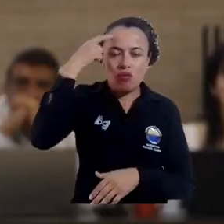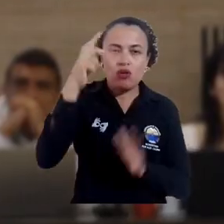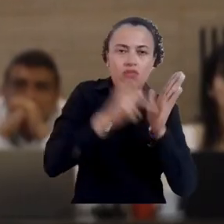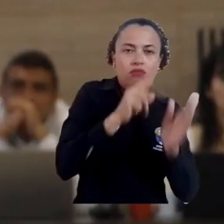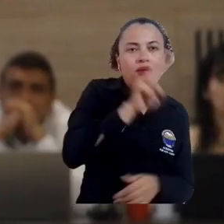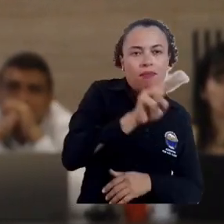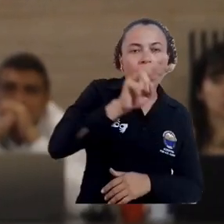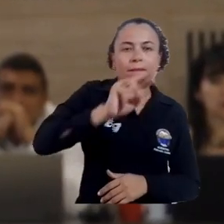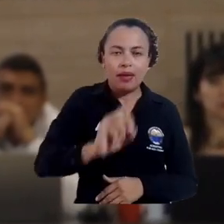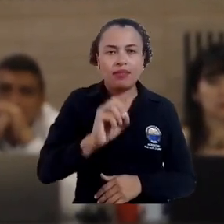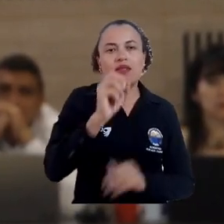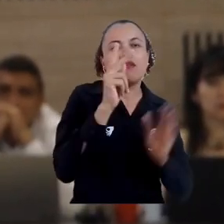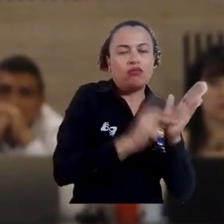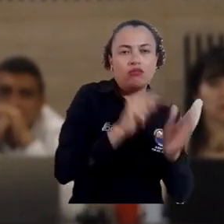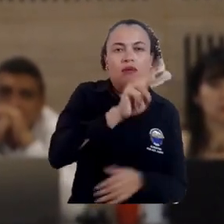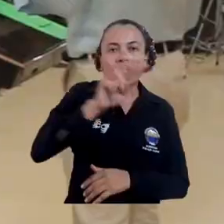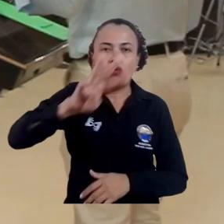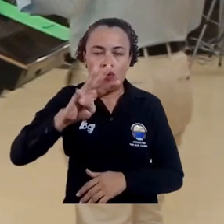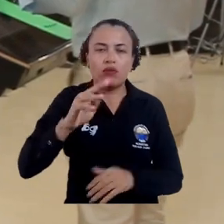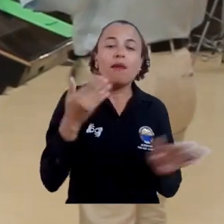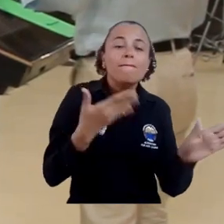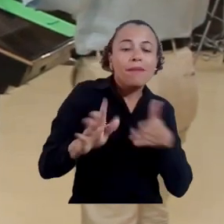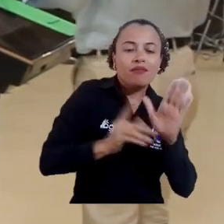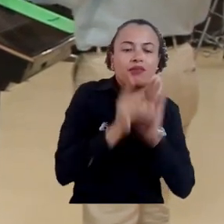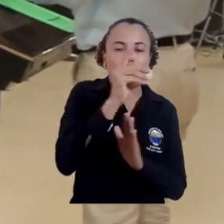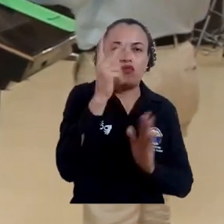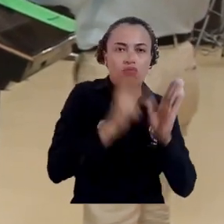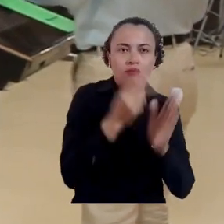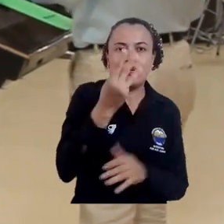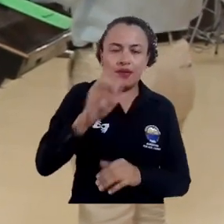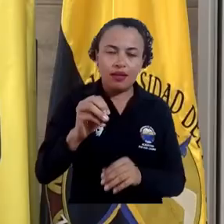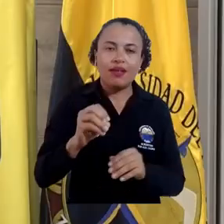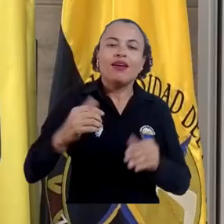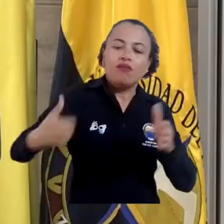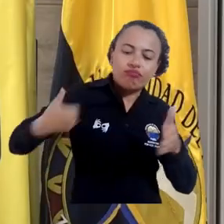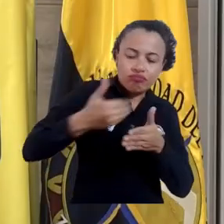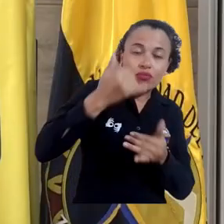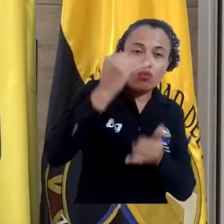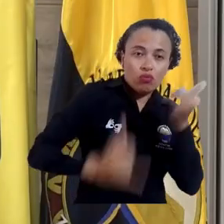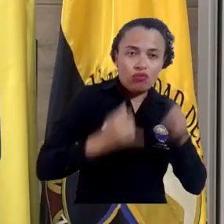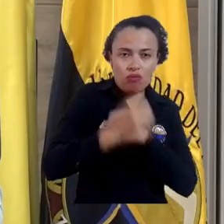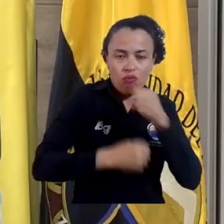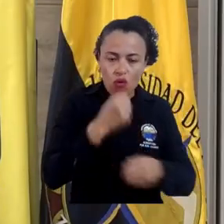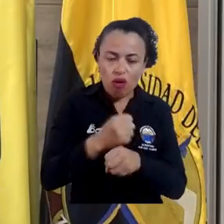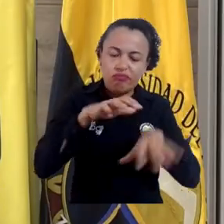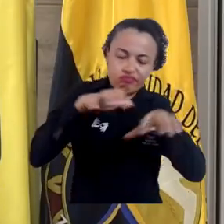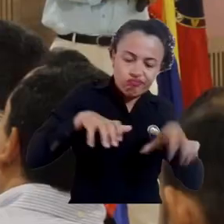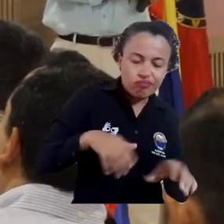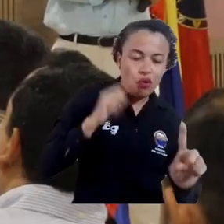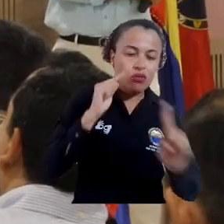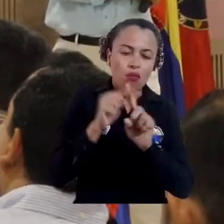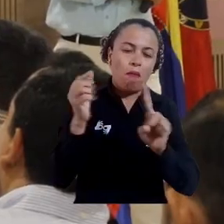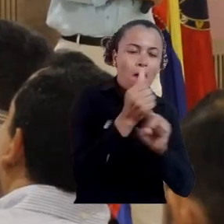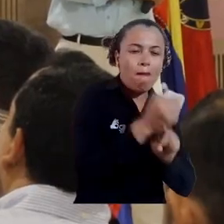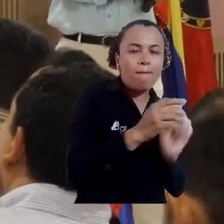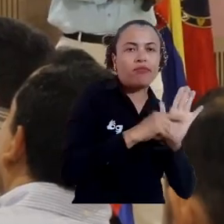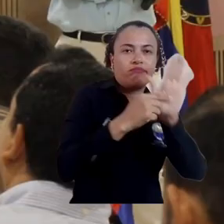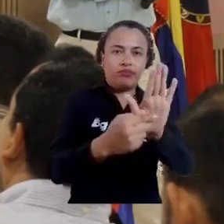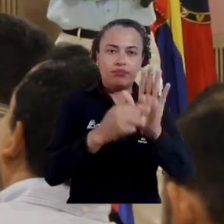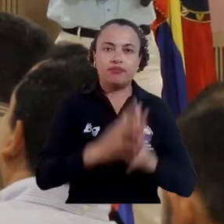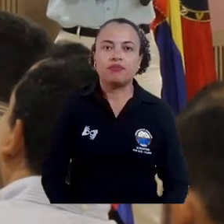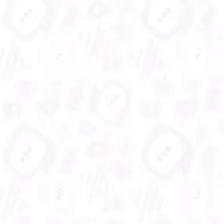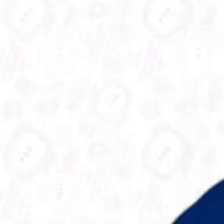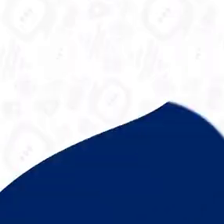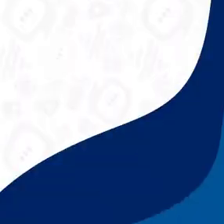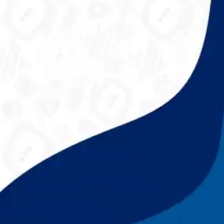avances del Plan de Gobierno 2020-2024 y el Plan de Desarrollo 2030, además de socializar los principales logros de la